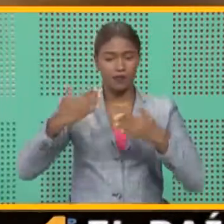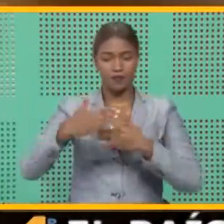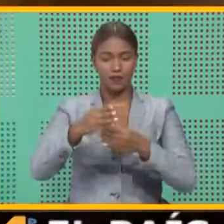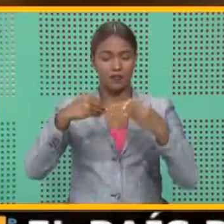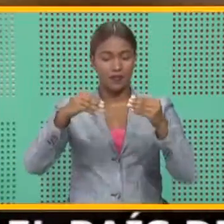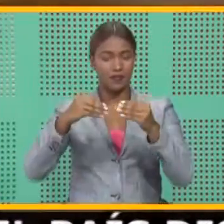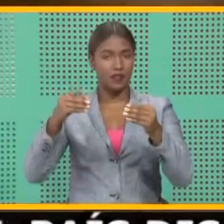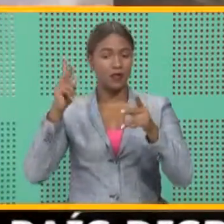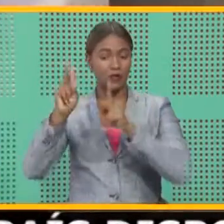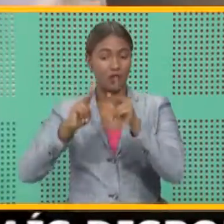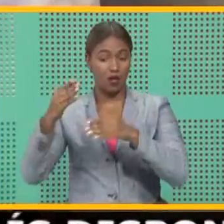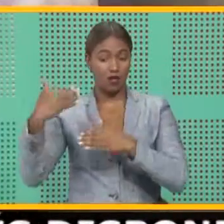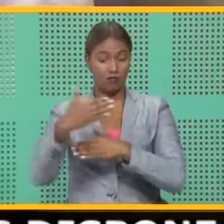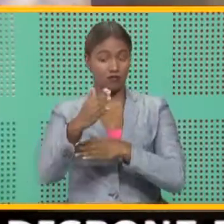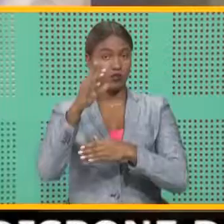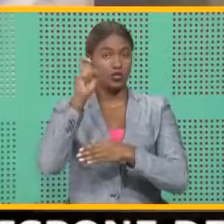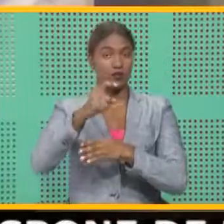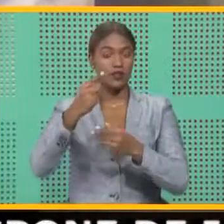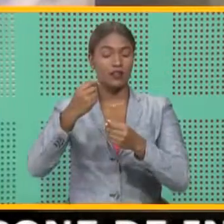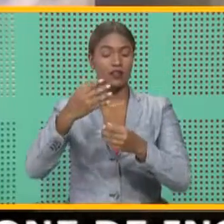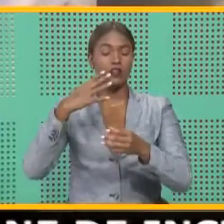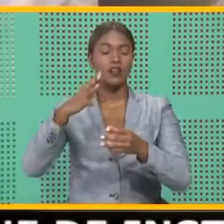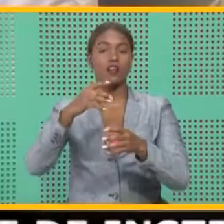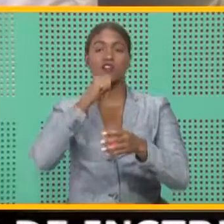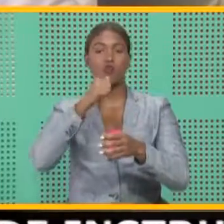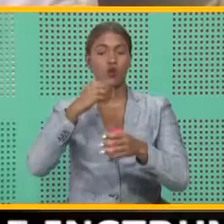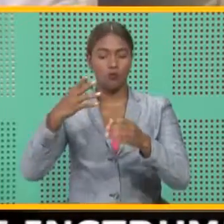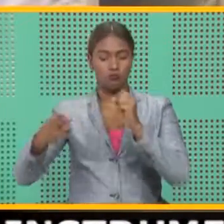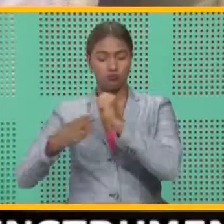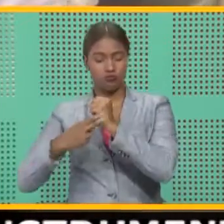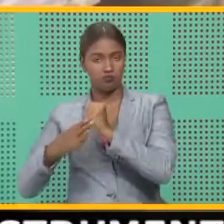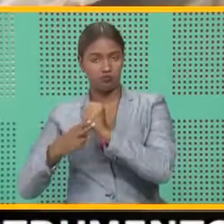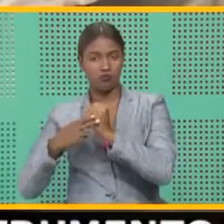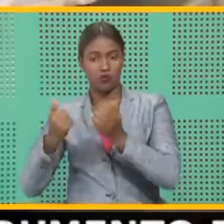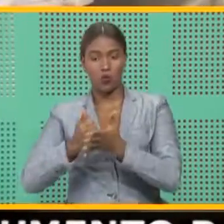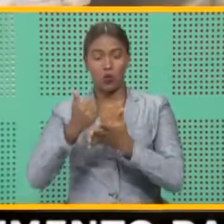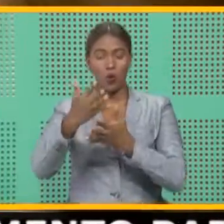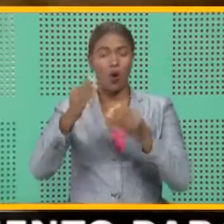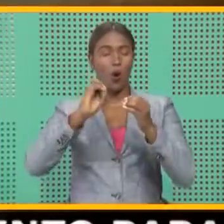y pescadores a abstenerse de pescar, almacenar,